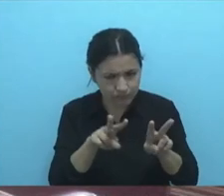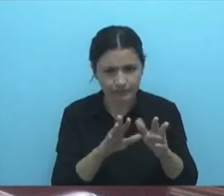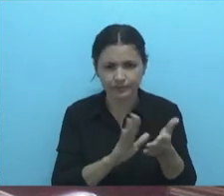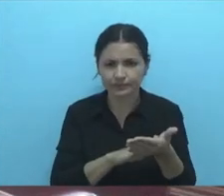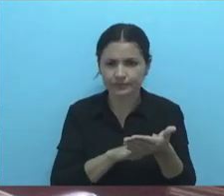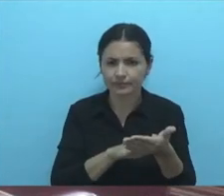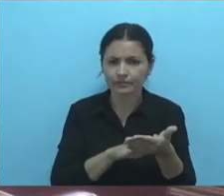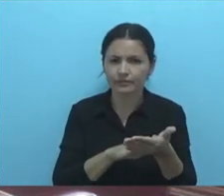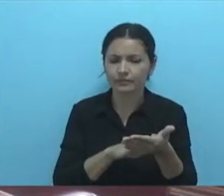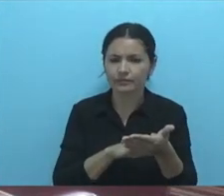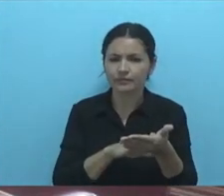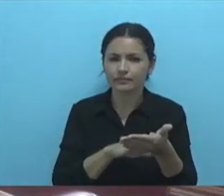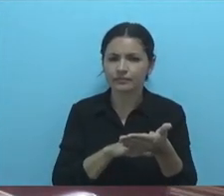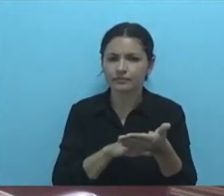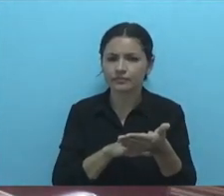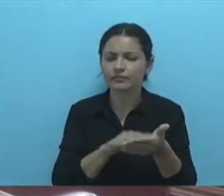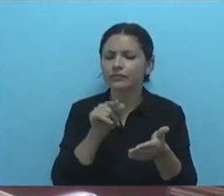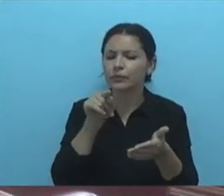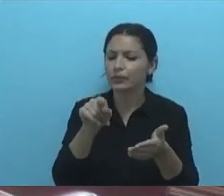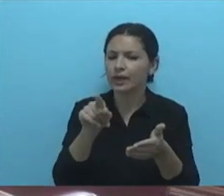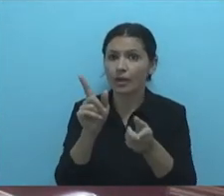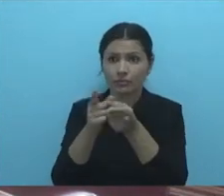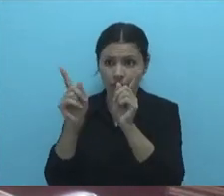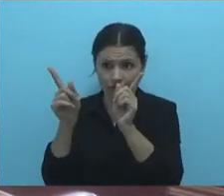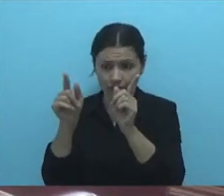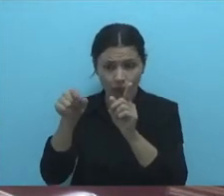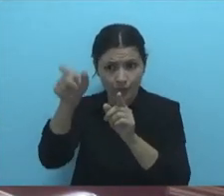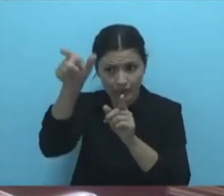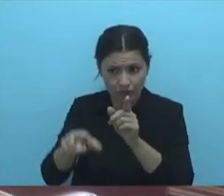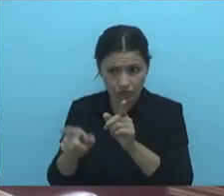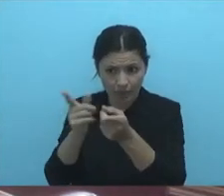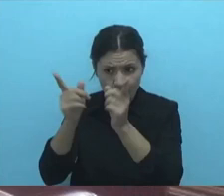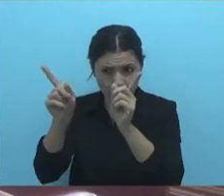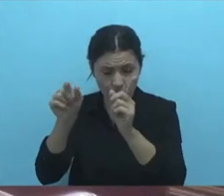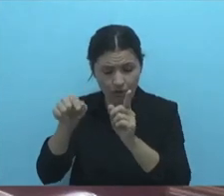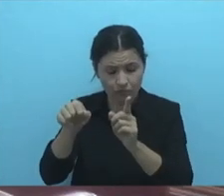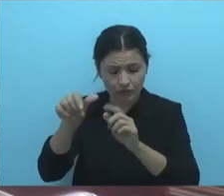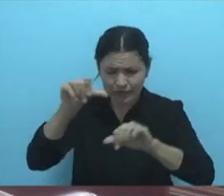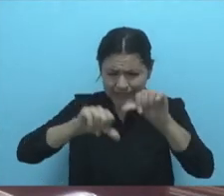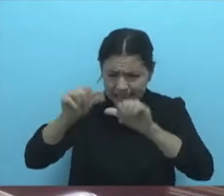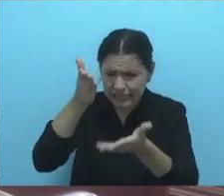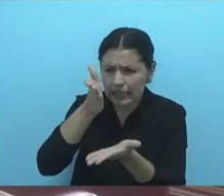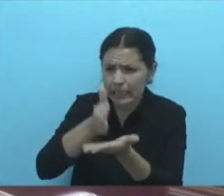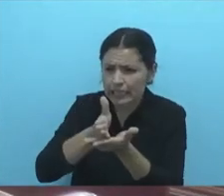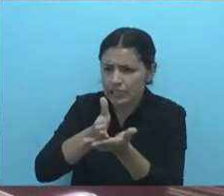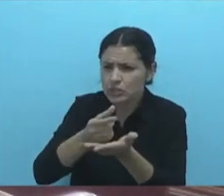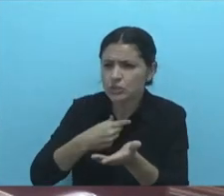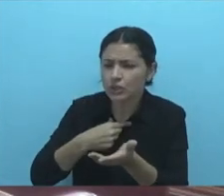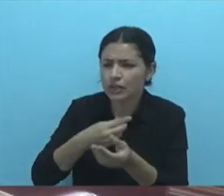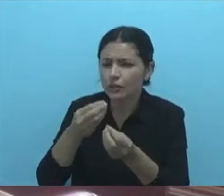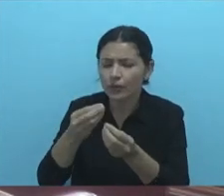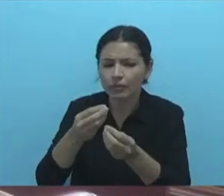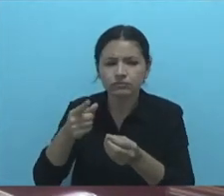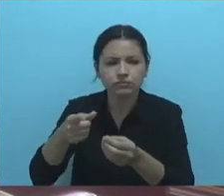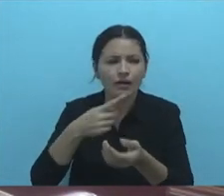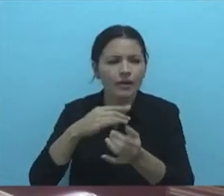relacionado con esto dice si usted profesor quiere hacer una auténtica ciencia jurídica describa las